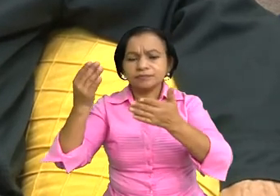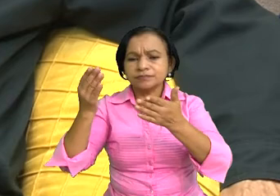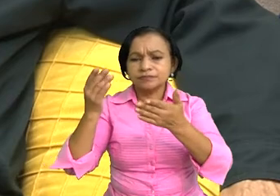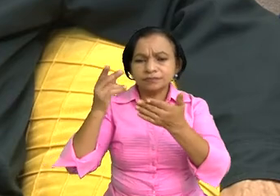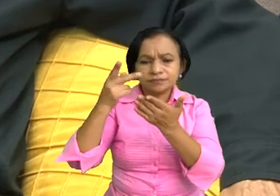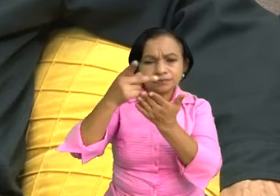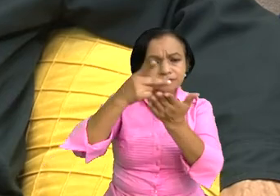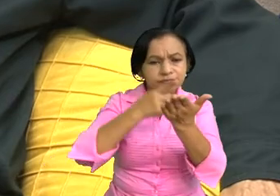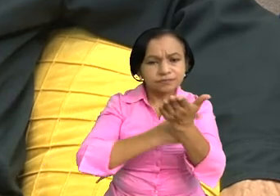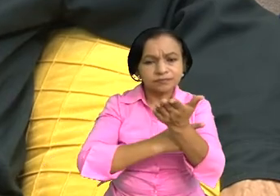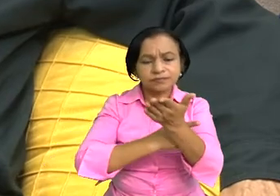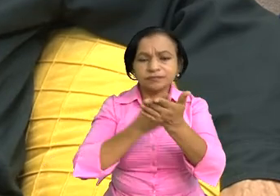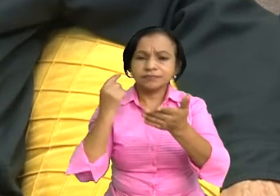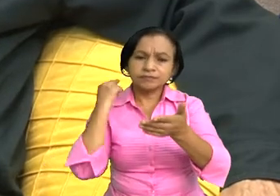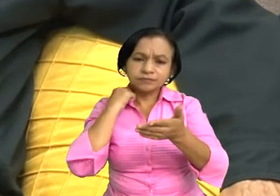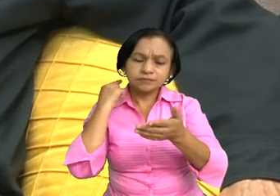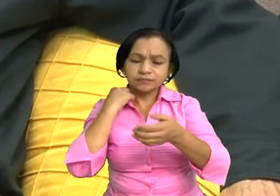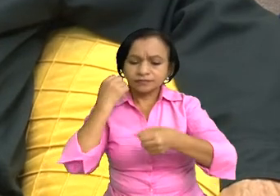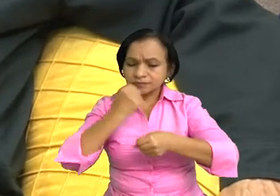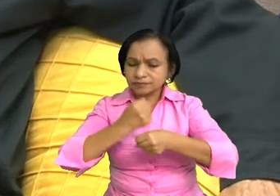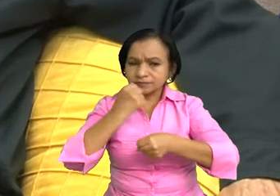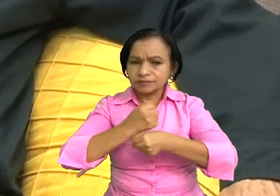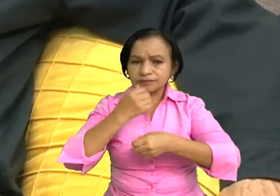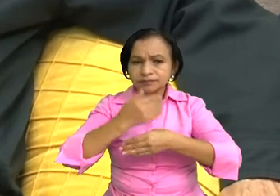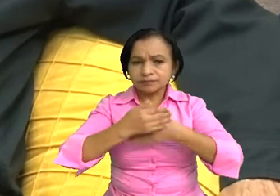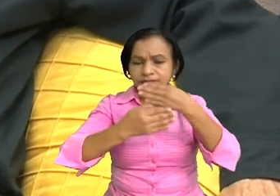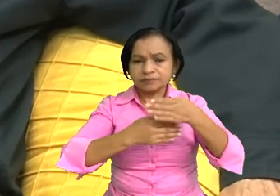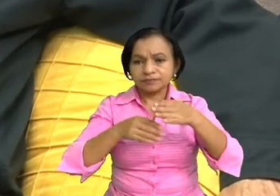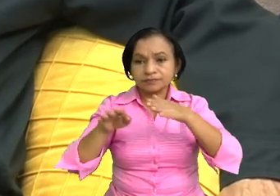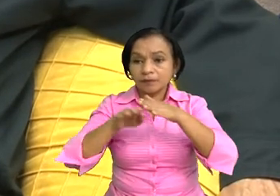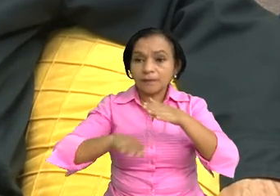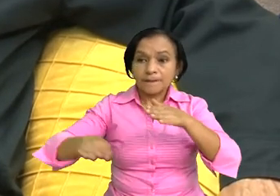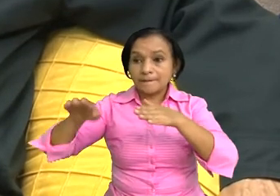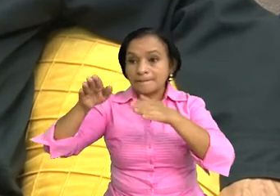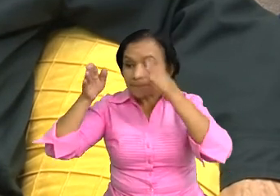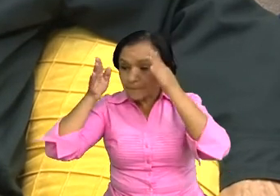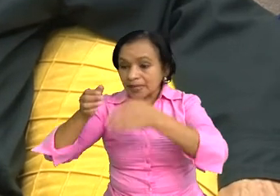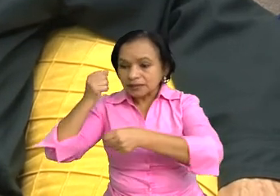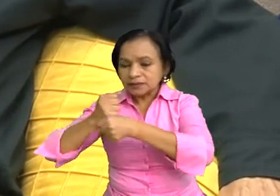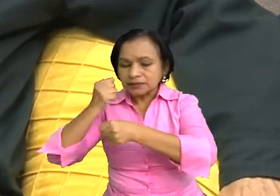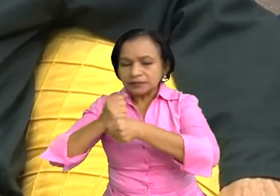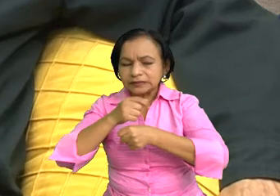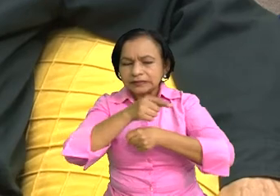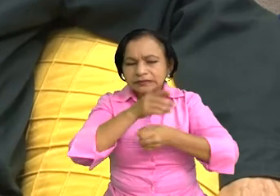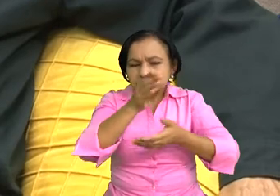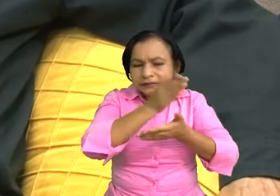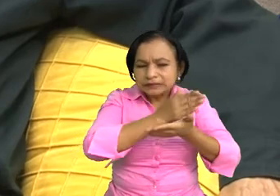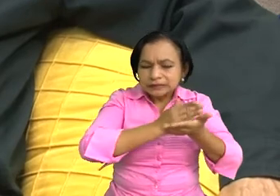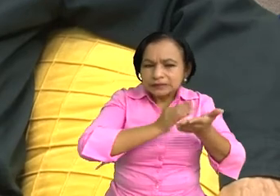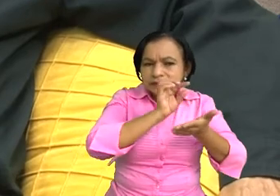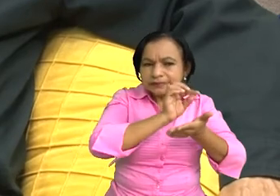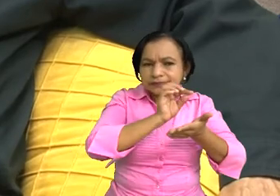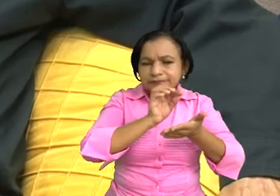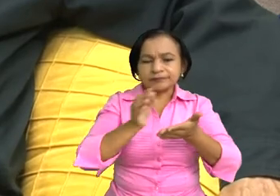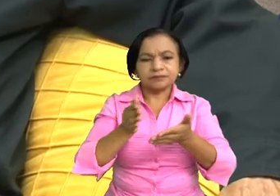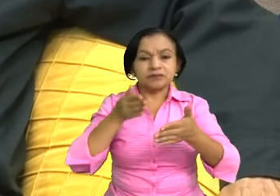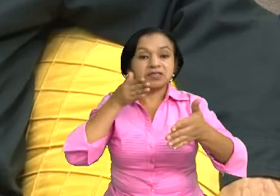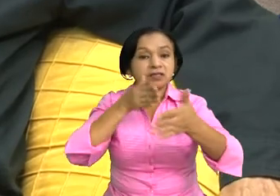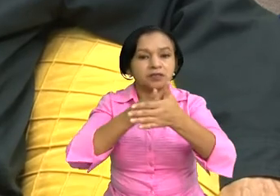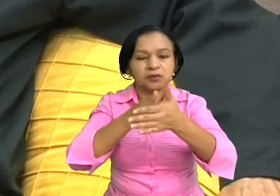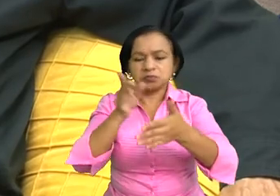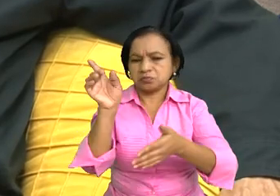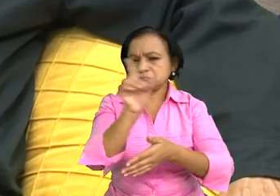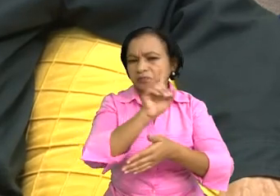proyectos, en unos más y en otros menos, pero en ninguno de ellos nos